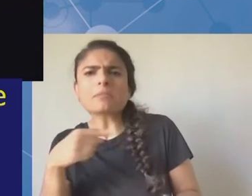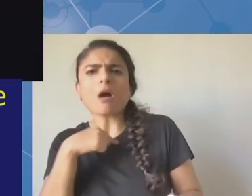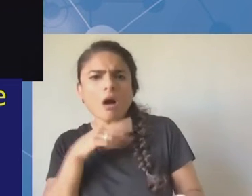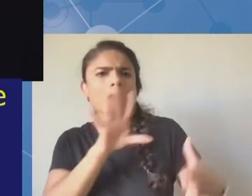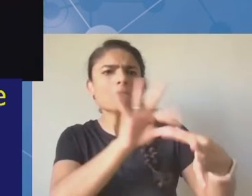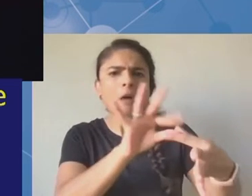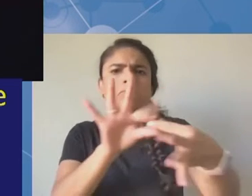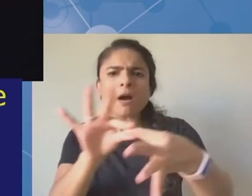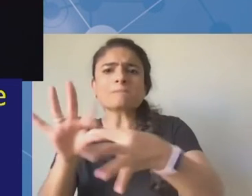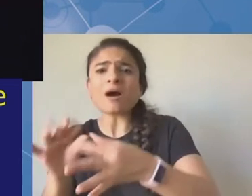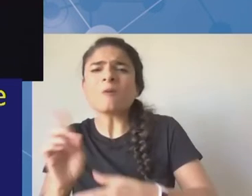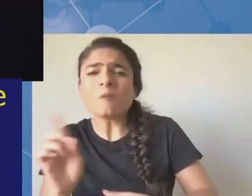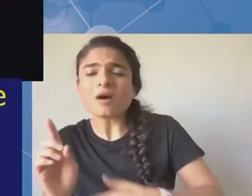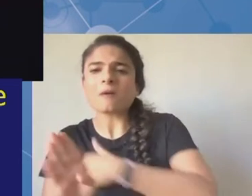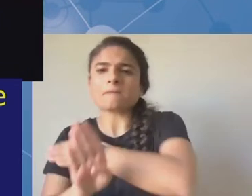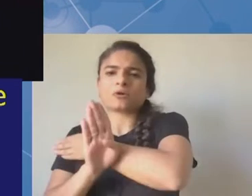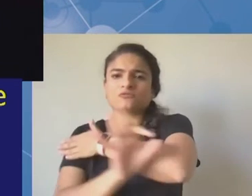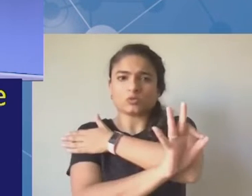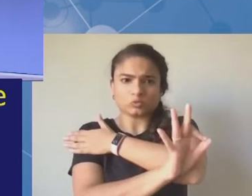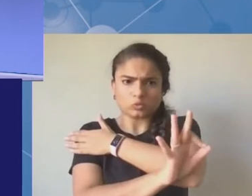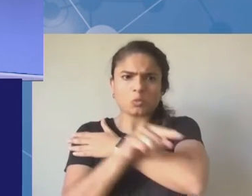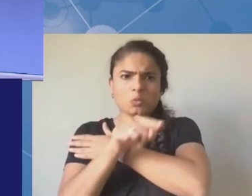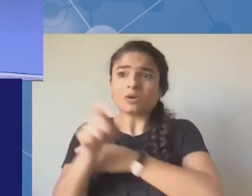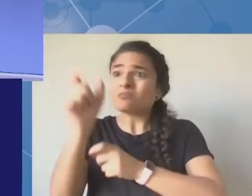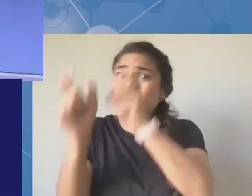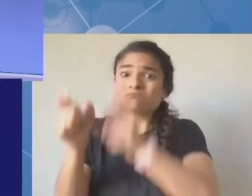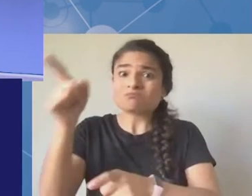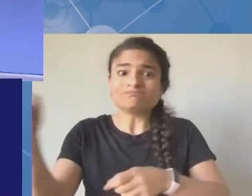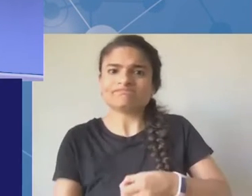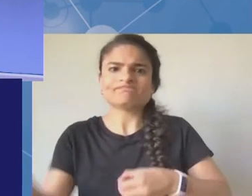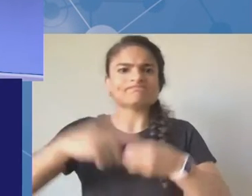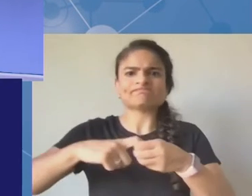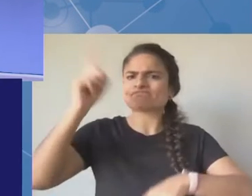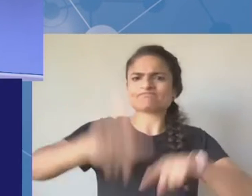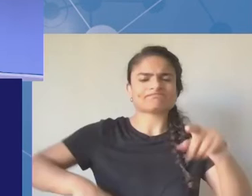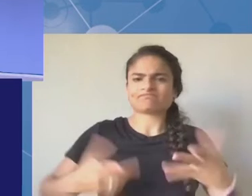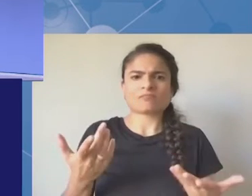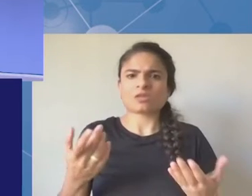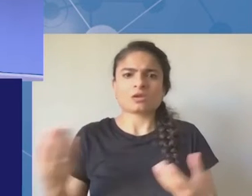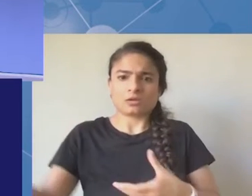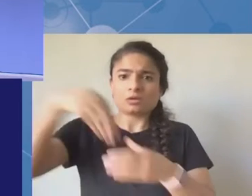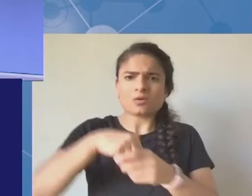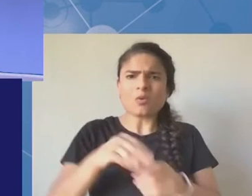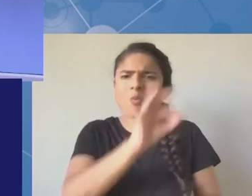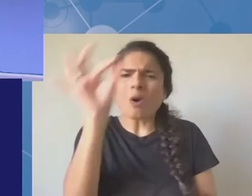personas de Burkina Faso que no pudieron venir aquí a Katowice. Y pude explicarles problemas